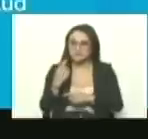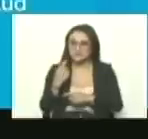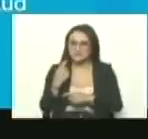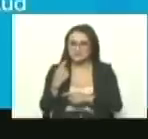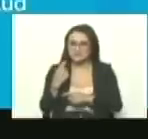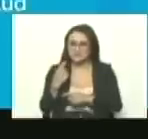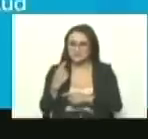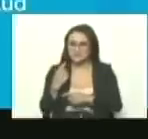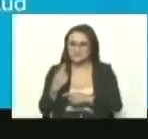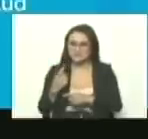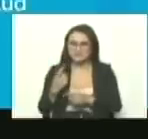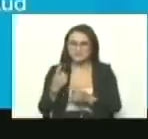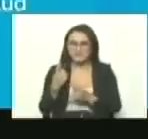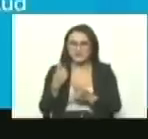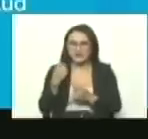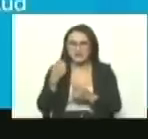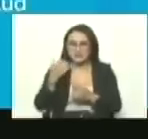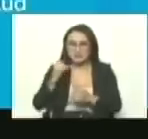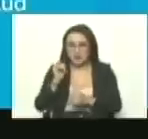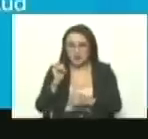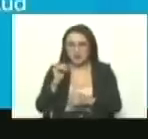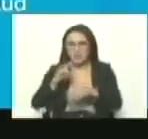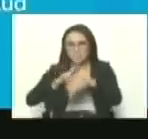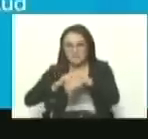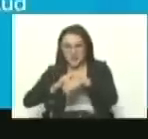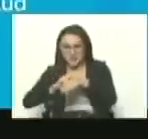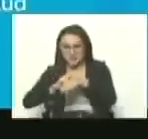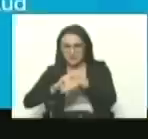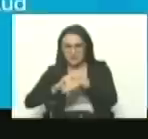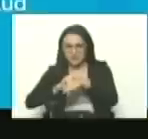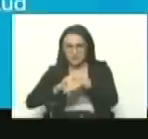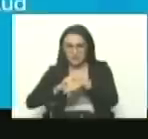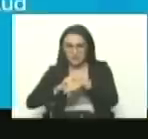también seis que fueron priorizados, mi presidente.